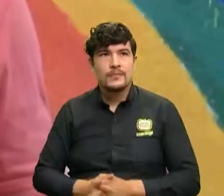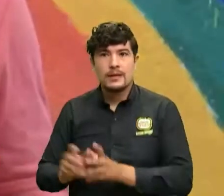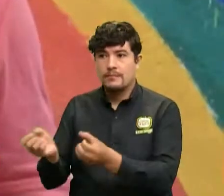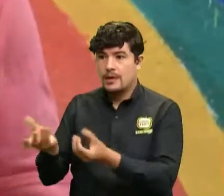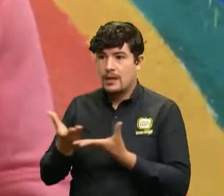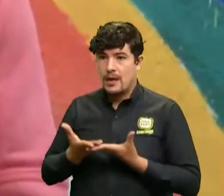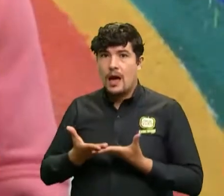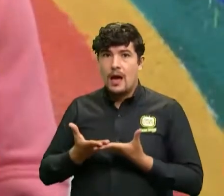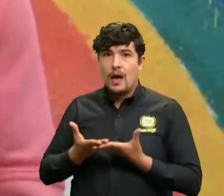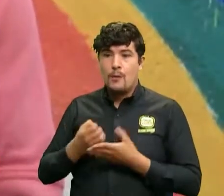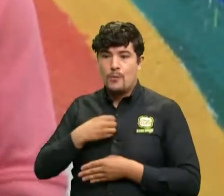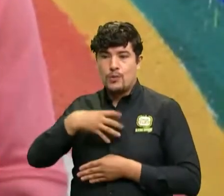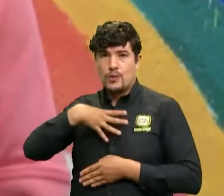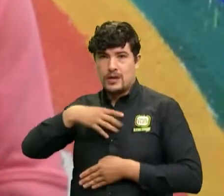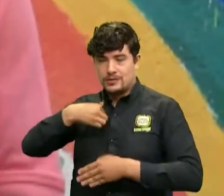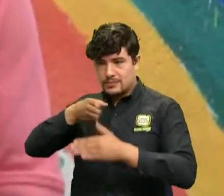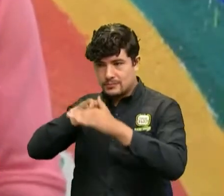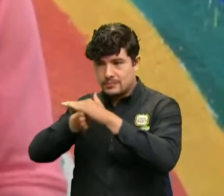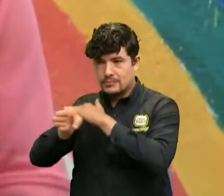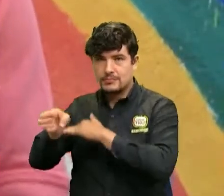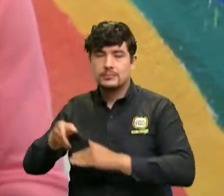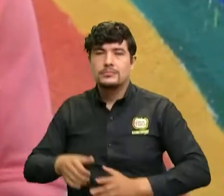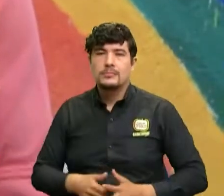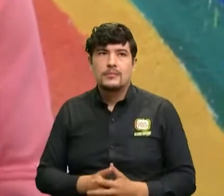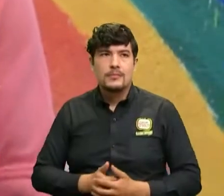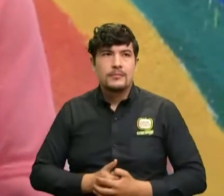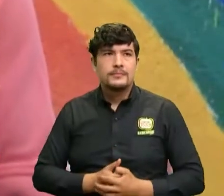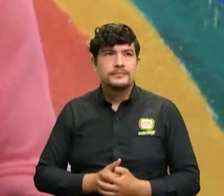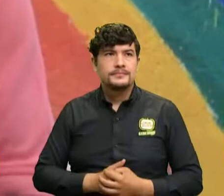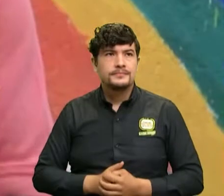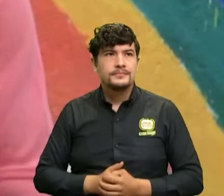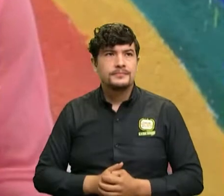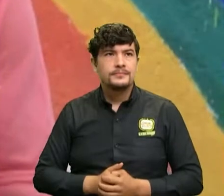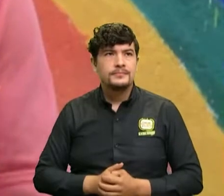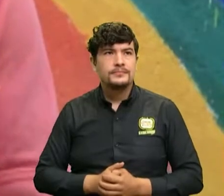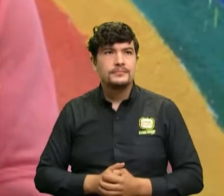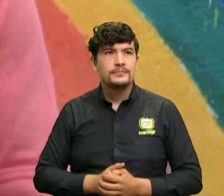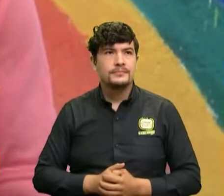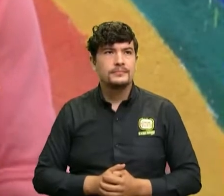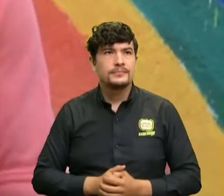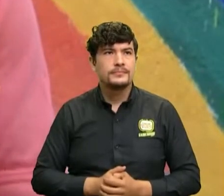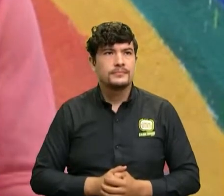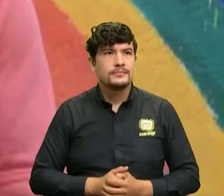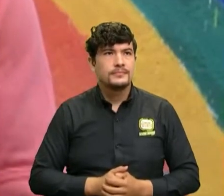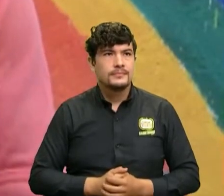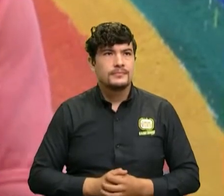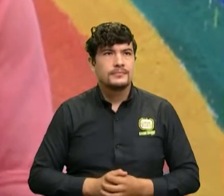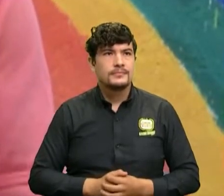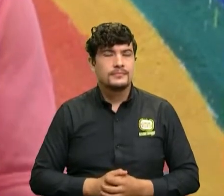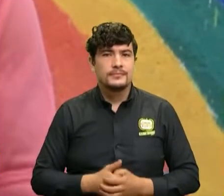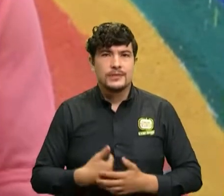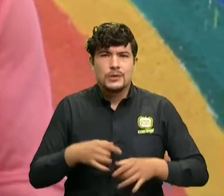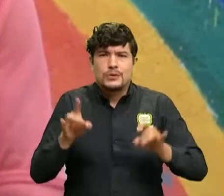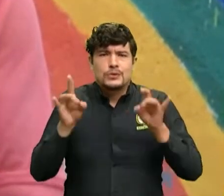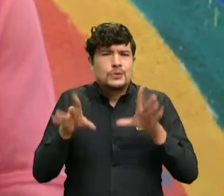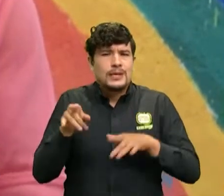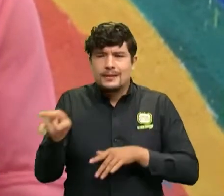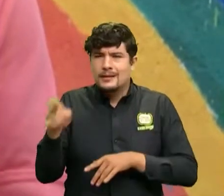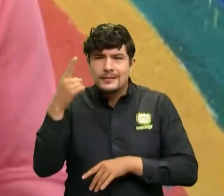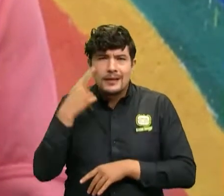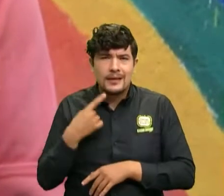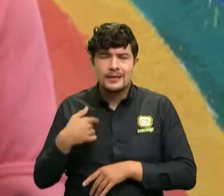entrar, porque ellos no estaban aceptando. Fui como la suerte de ese día,